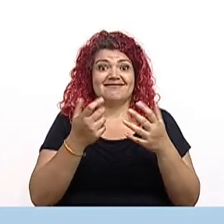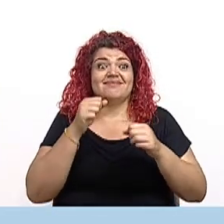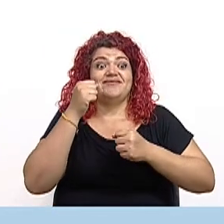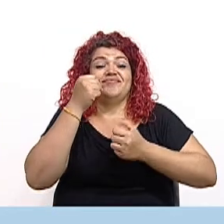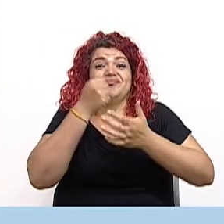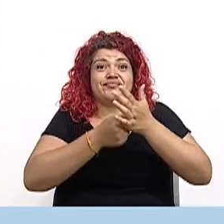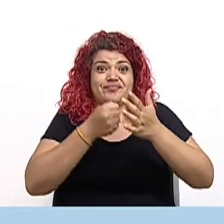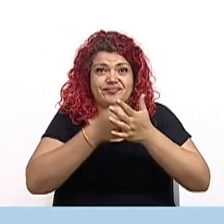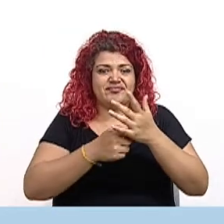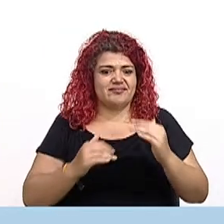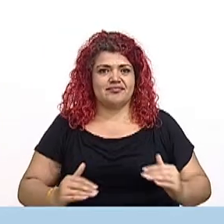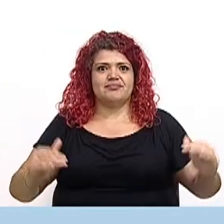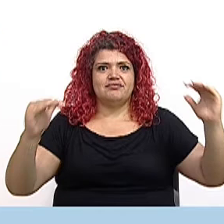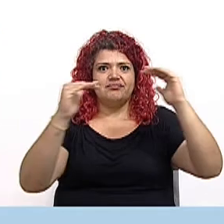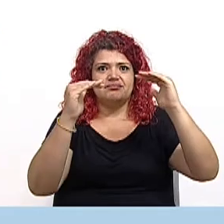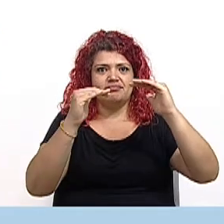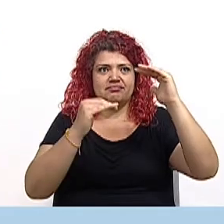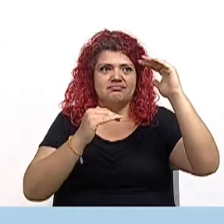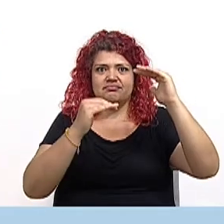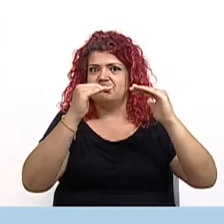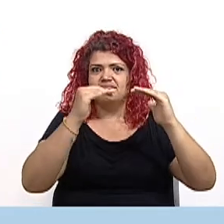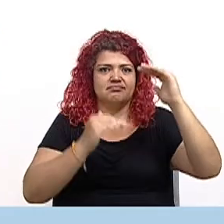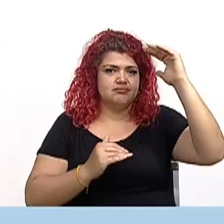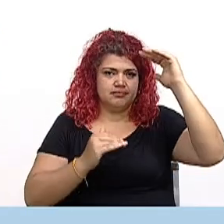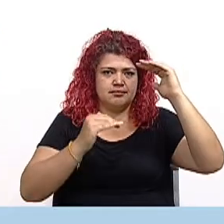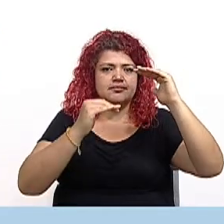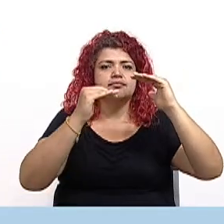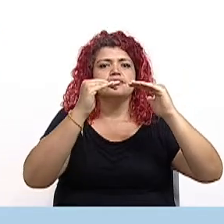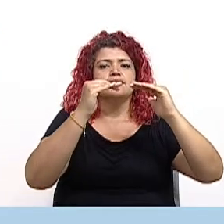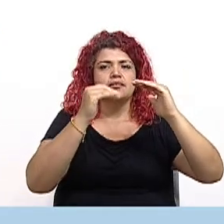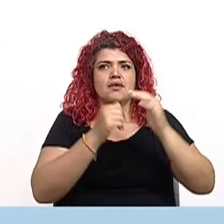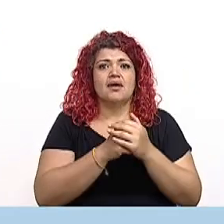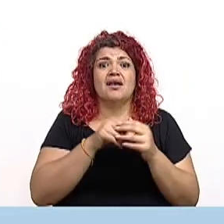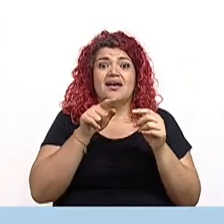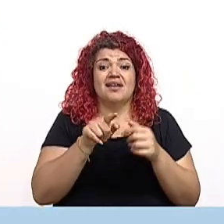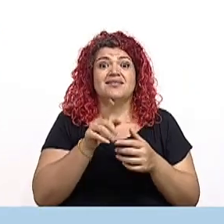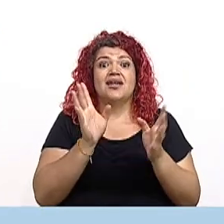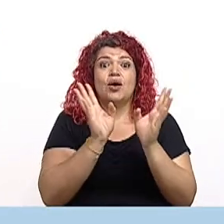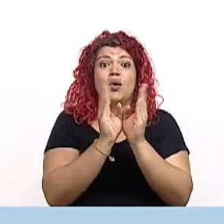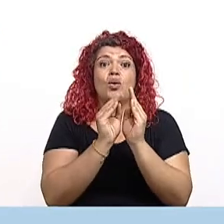desigualdad. En esta agenda, en este congreso, se